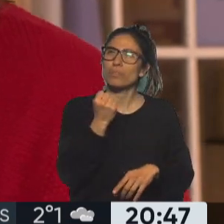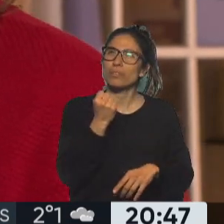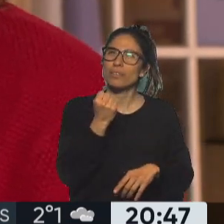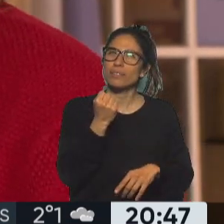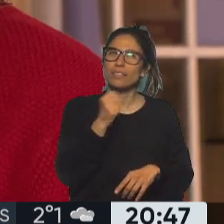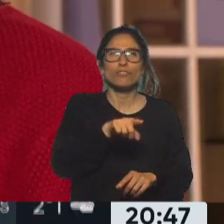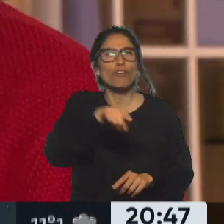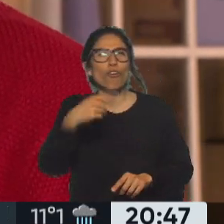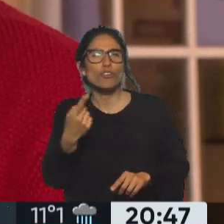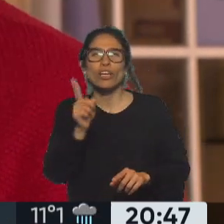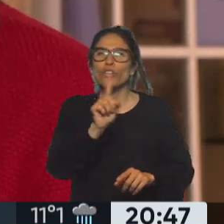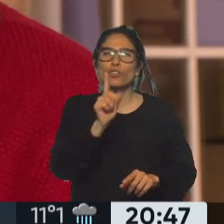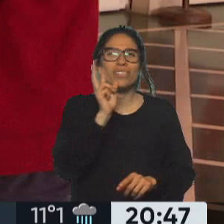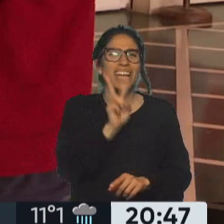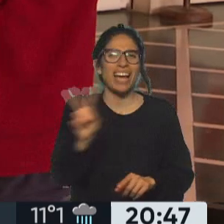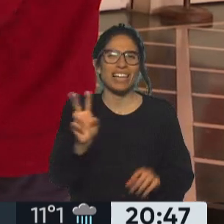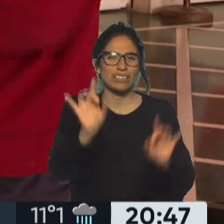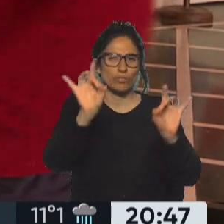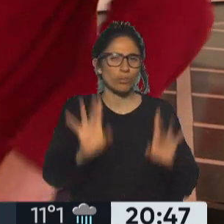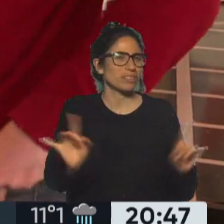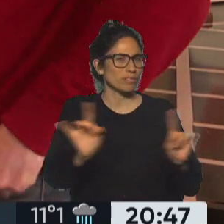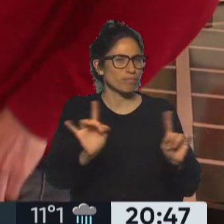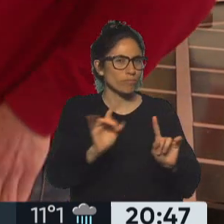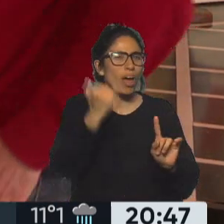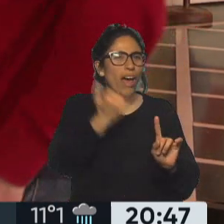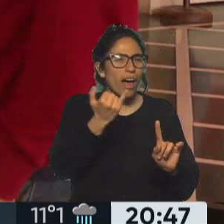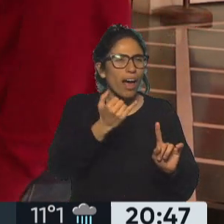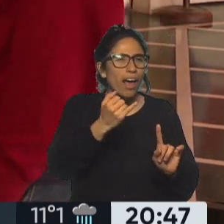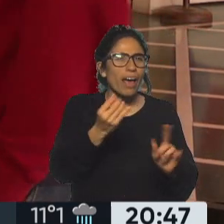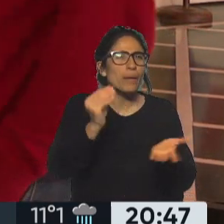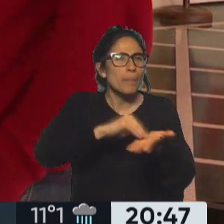el hecho artístico en sí mismo, sino todo lo que repercute y se filtra en eso.